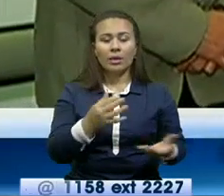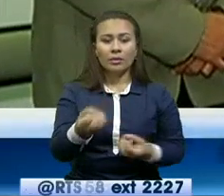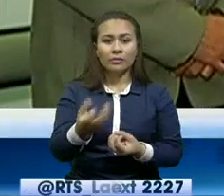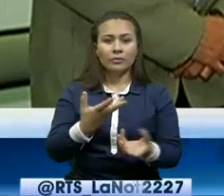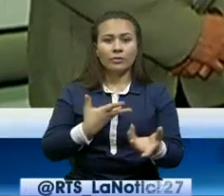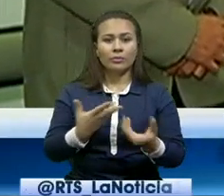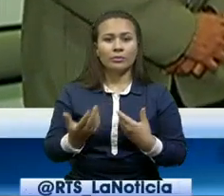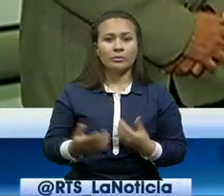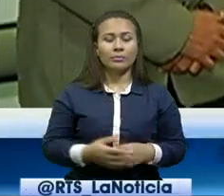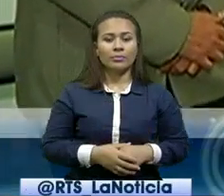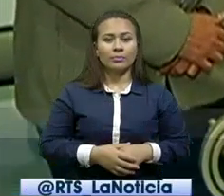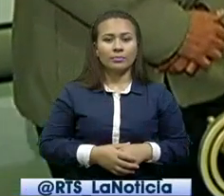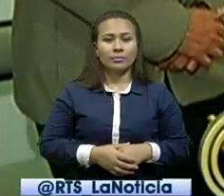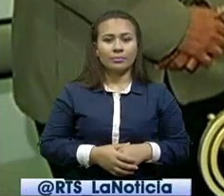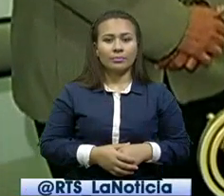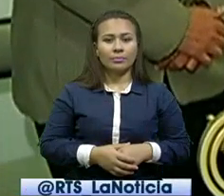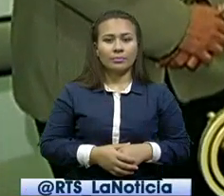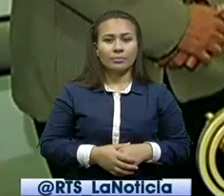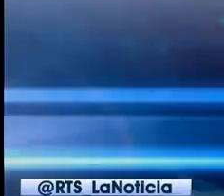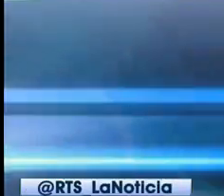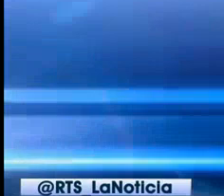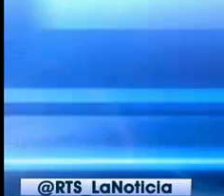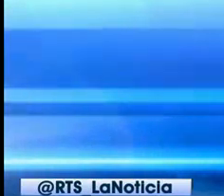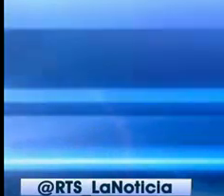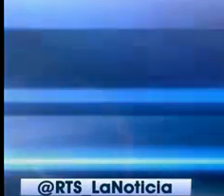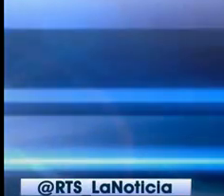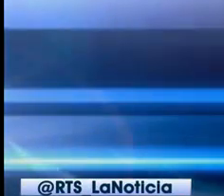informó Ítalo Ruiz.